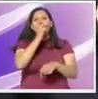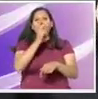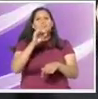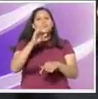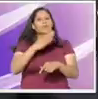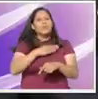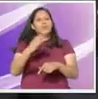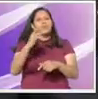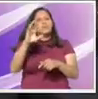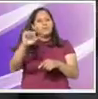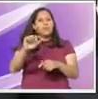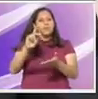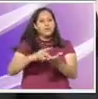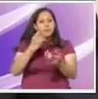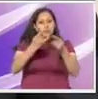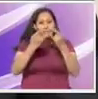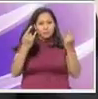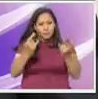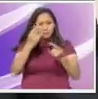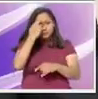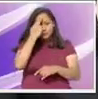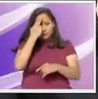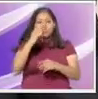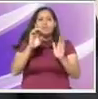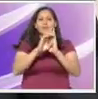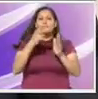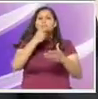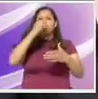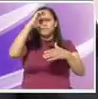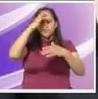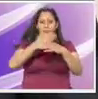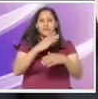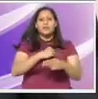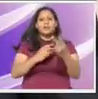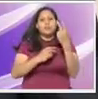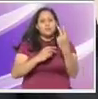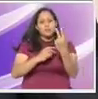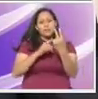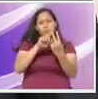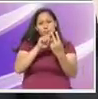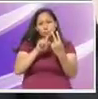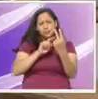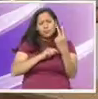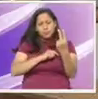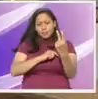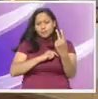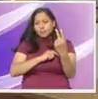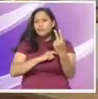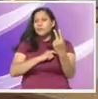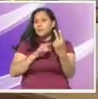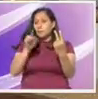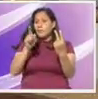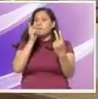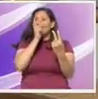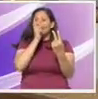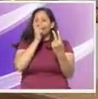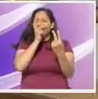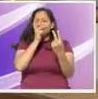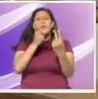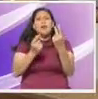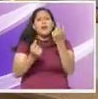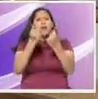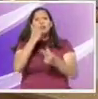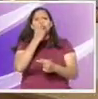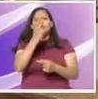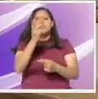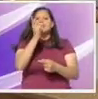historias. Fíjate que, por ejemplo, Hernán Cortés va a tener 2 hijos. Va a ser prácticamente el padre, hay quienes lo atribuyen como el